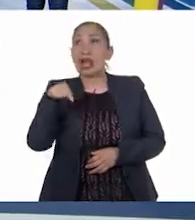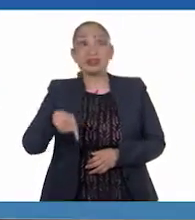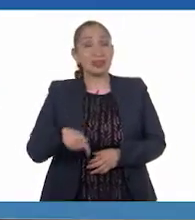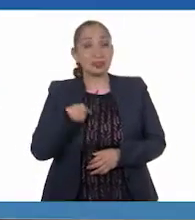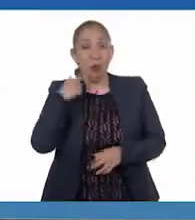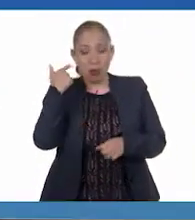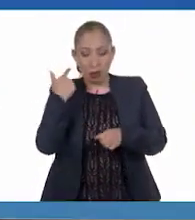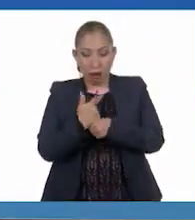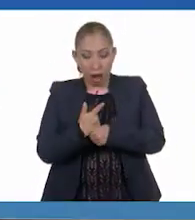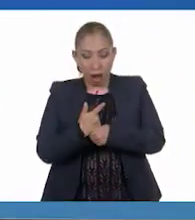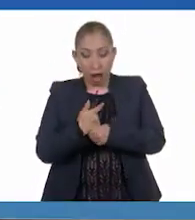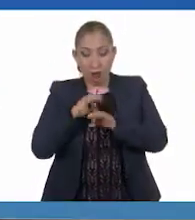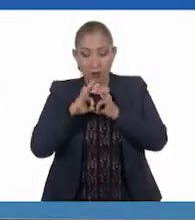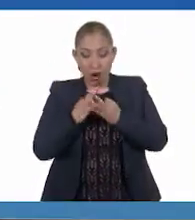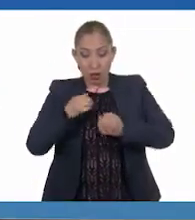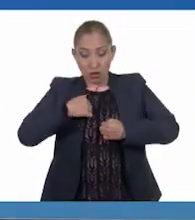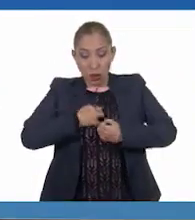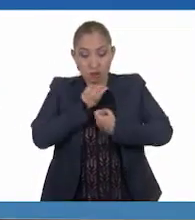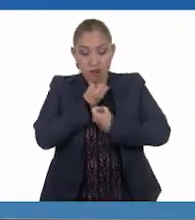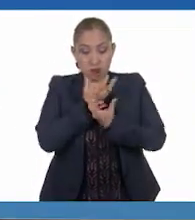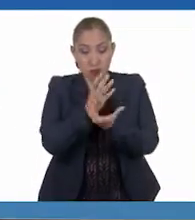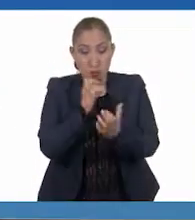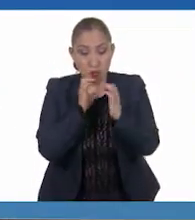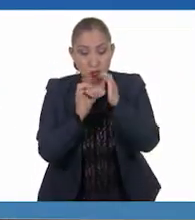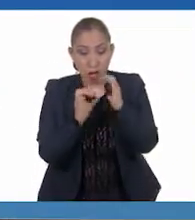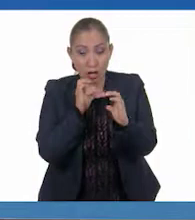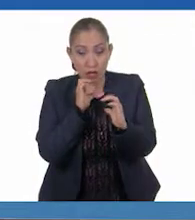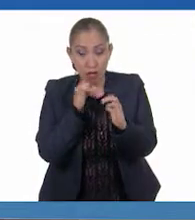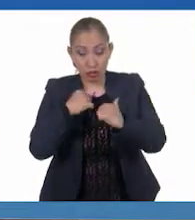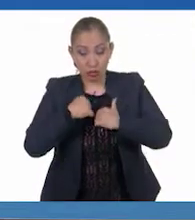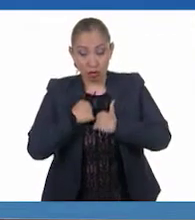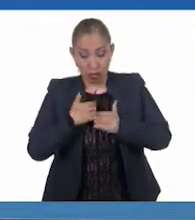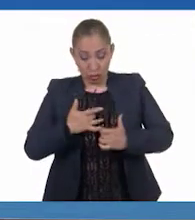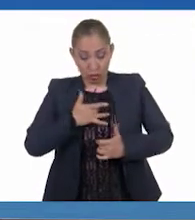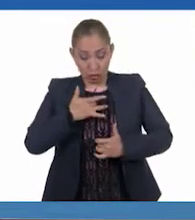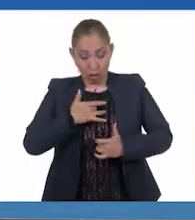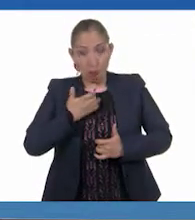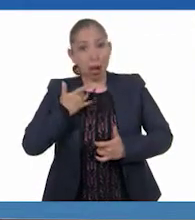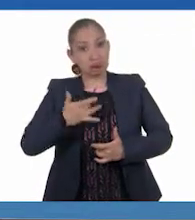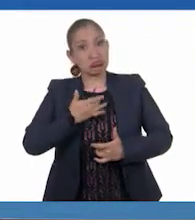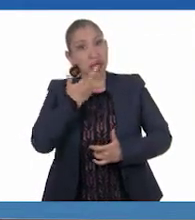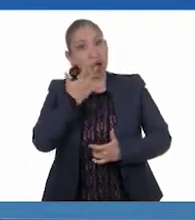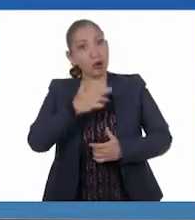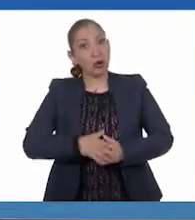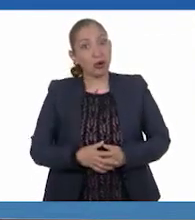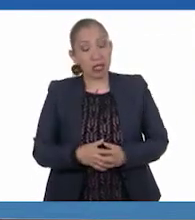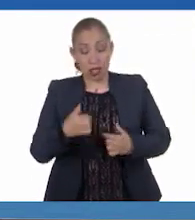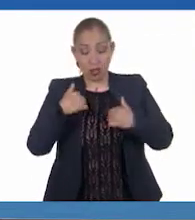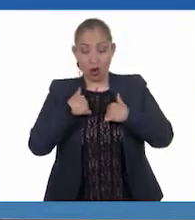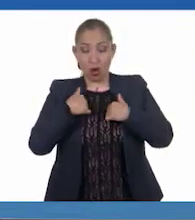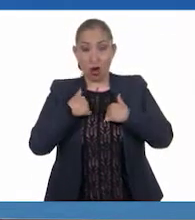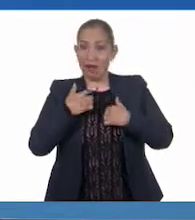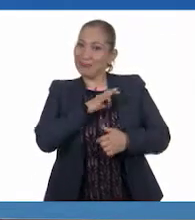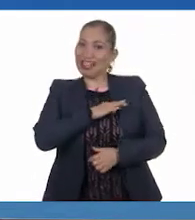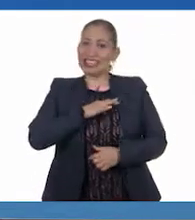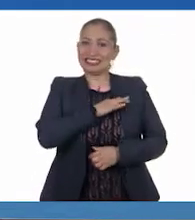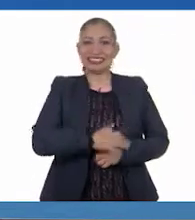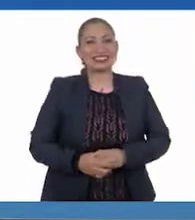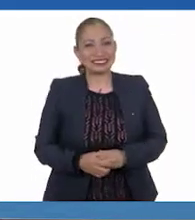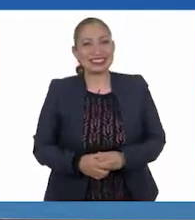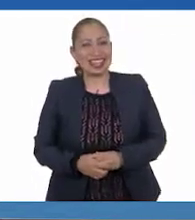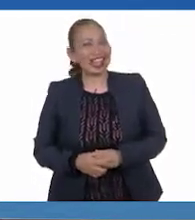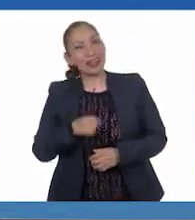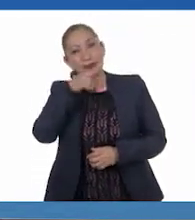darme cuenta que la forma de comunicarnos determina nuestro estado de bienestar. ¡Y yo soy